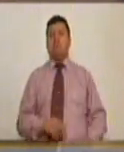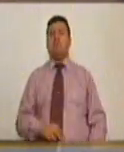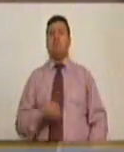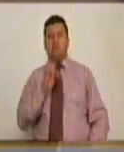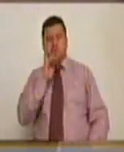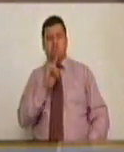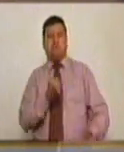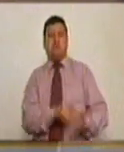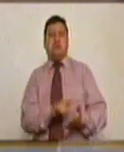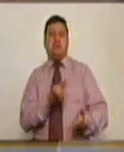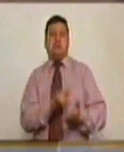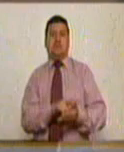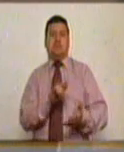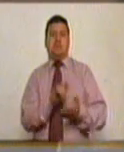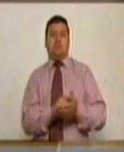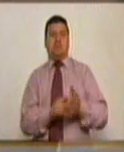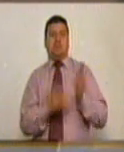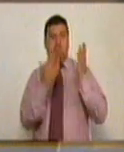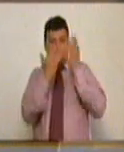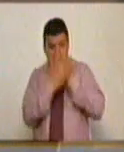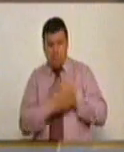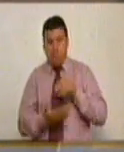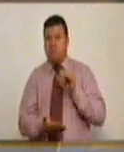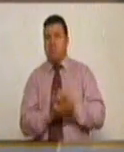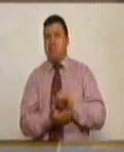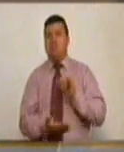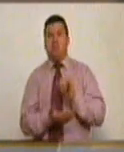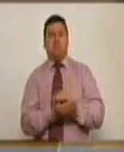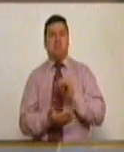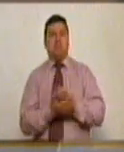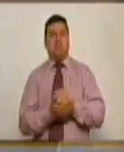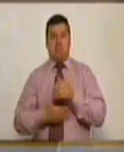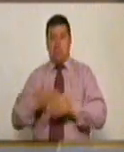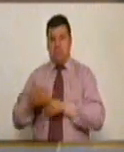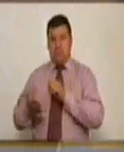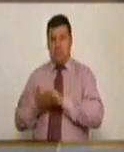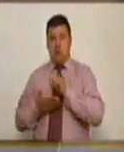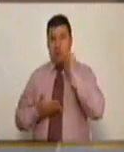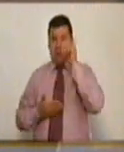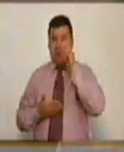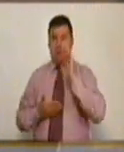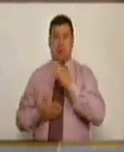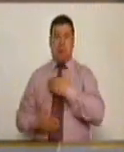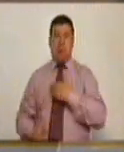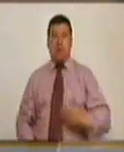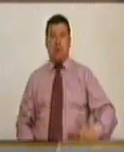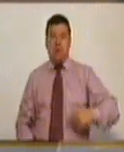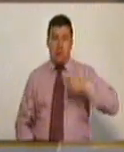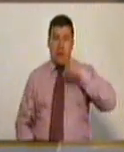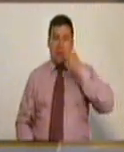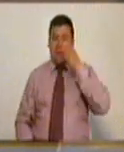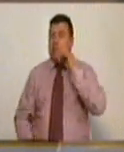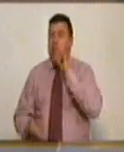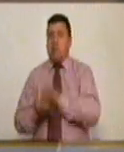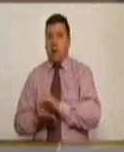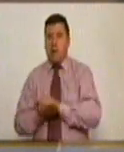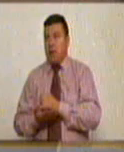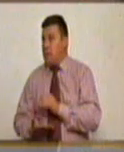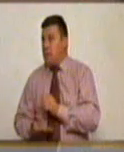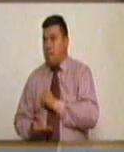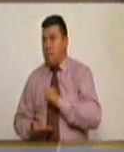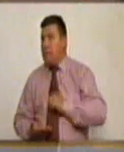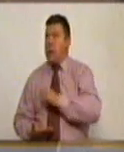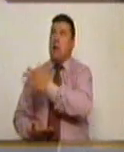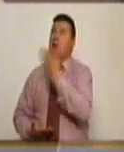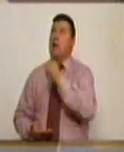mismo así se haya intentado ocultar aquí es lo mismo que está desarrollando el gobierno del presidente Iván Duque operador